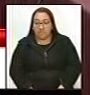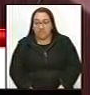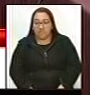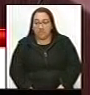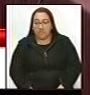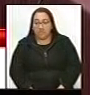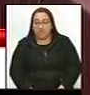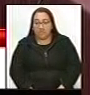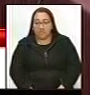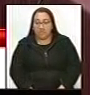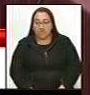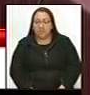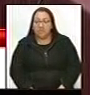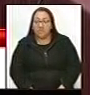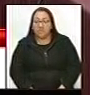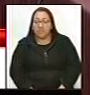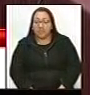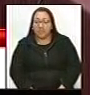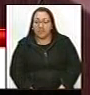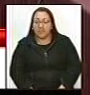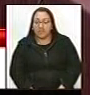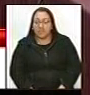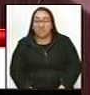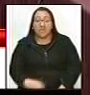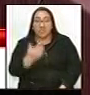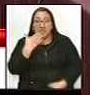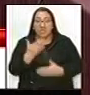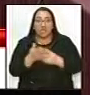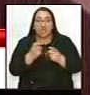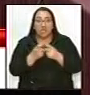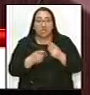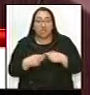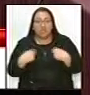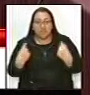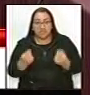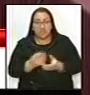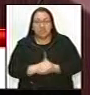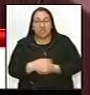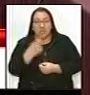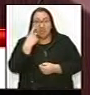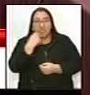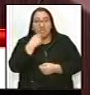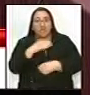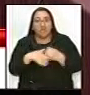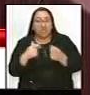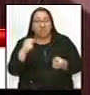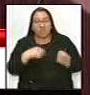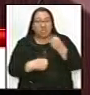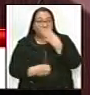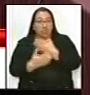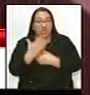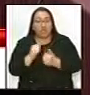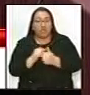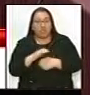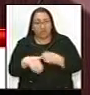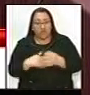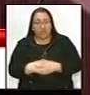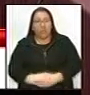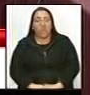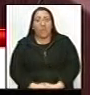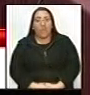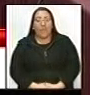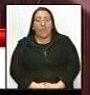muchísimas gracias buenos días señores congresistas señores y señoras presentes muy buenos días con todos